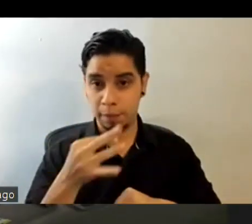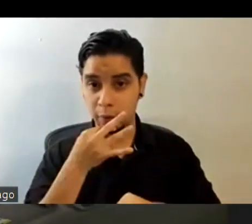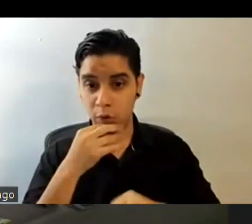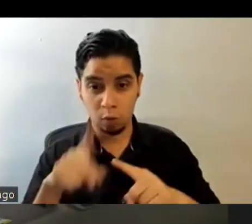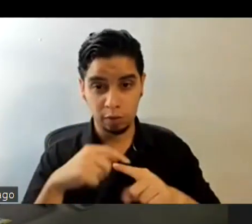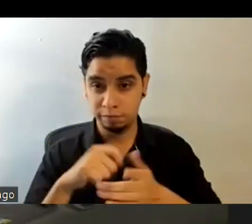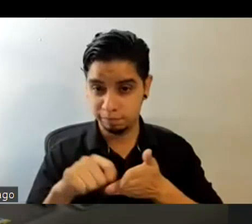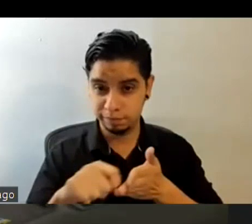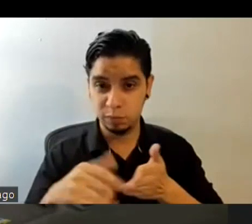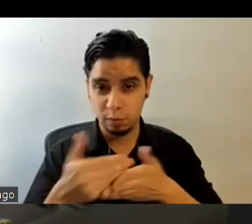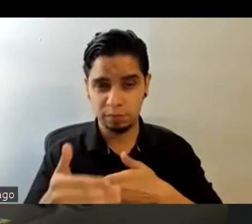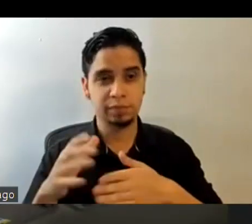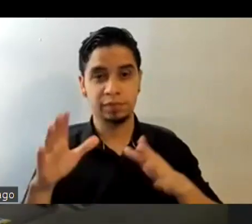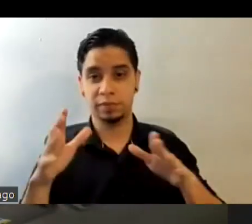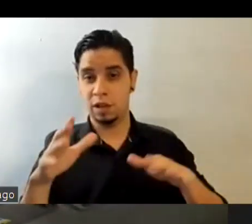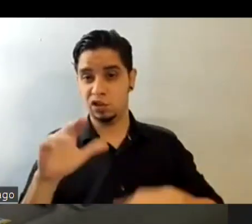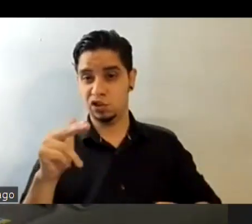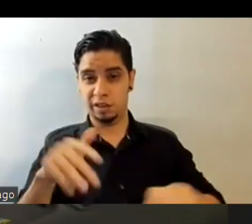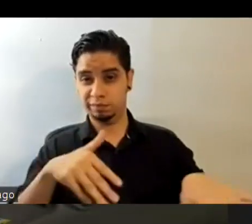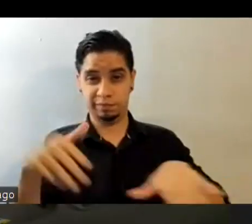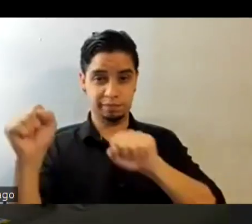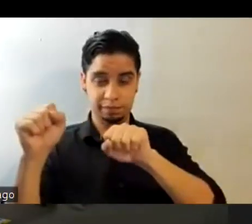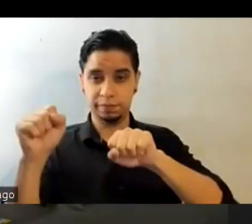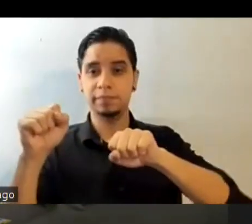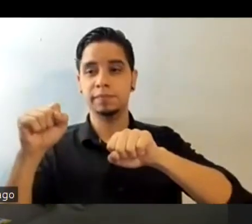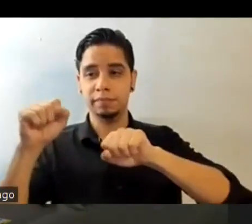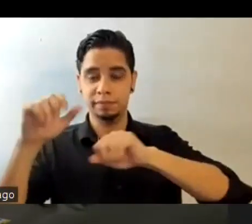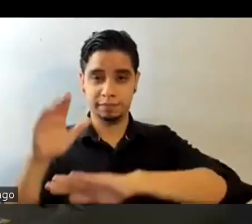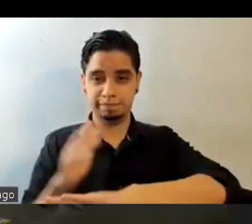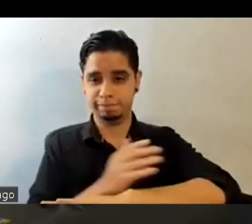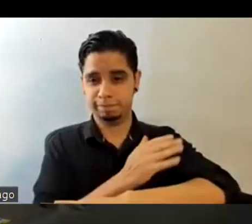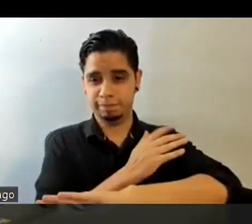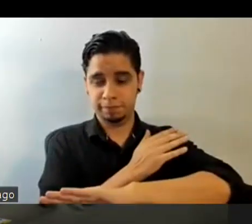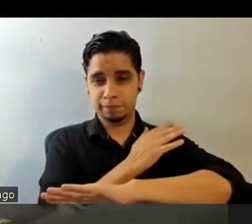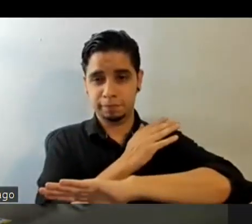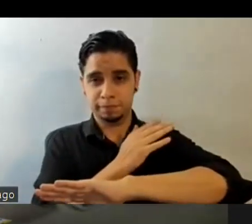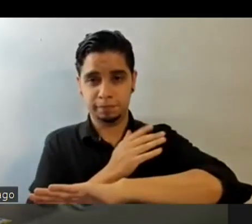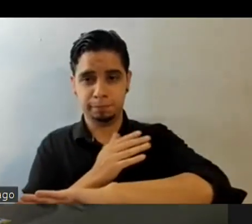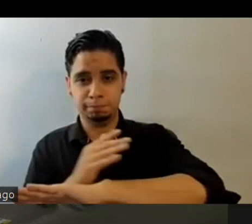acá con el próximo libro. Llévatelo, Chena.